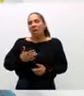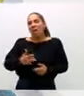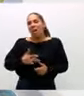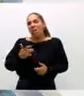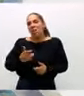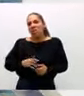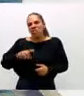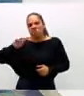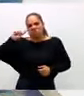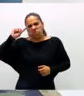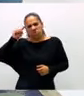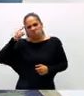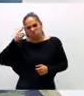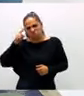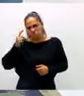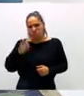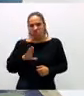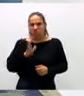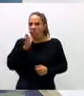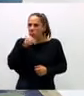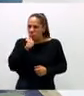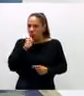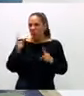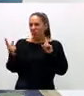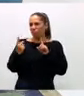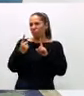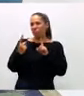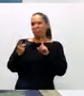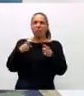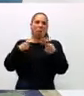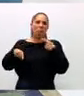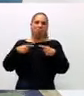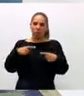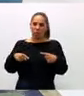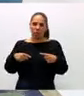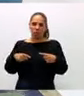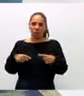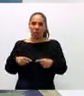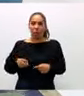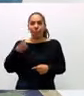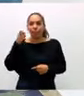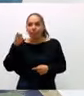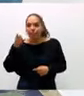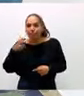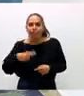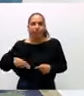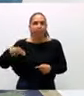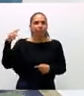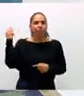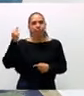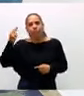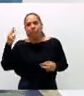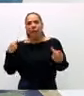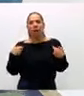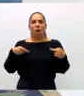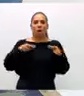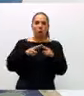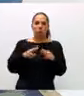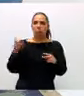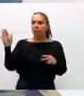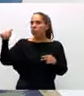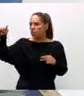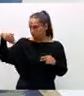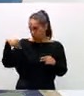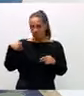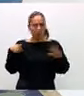impide dialogar. Entonces, en este momento ya es el punto de la mediación. Ya sabemos que ellos dos no se van a poner de